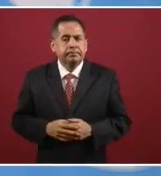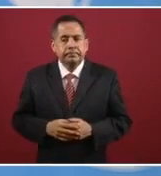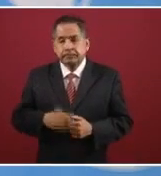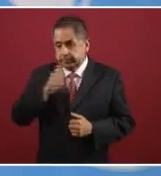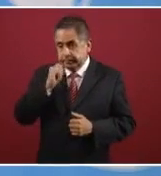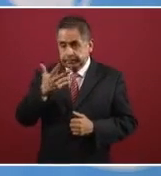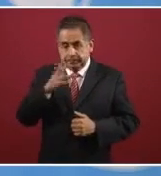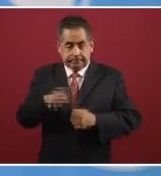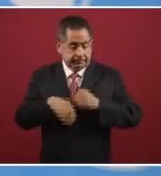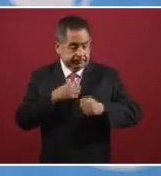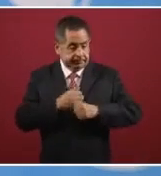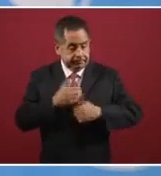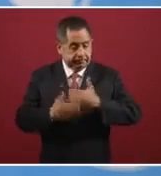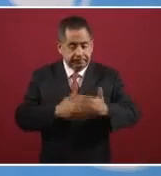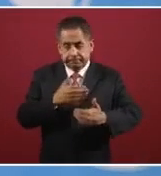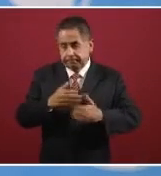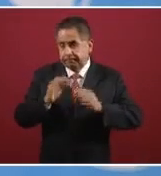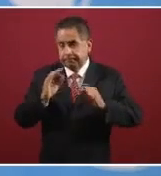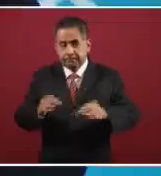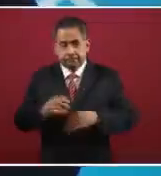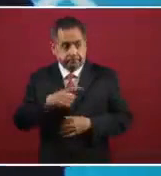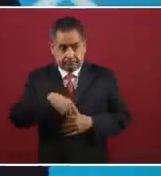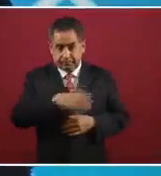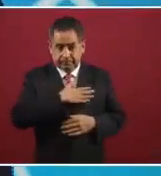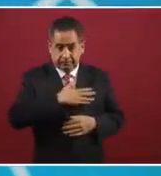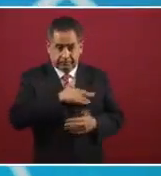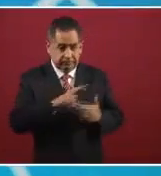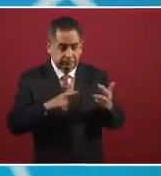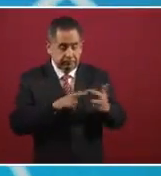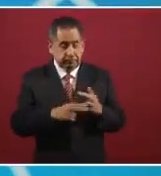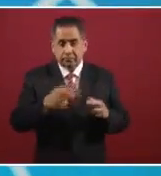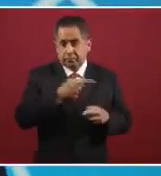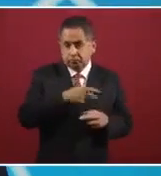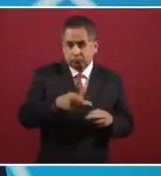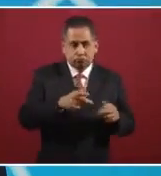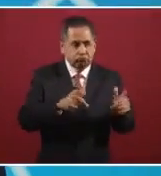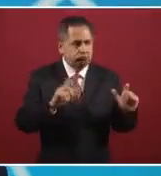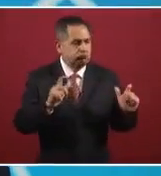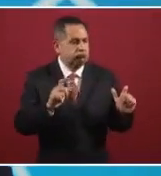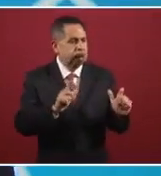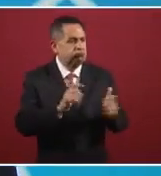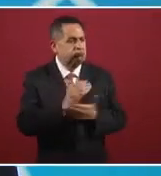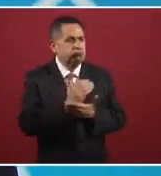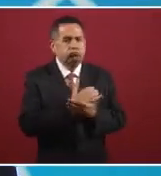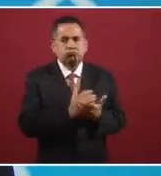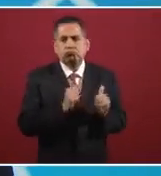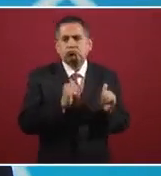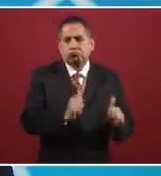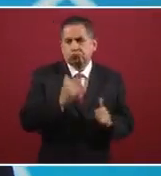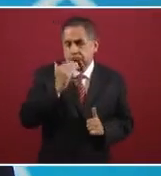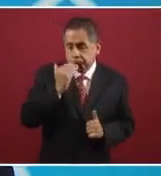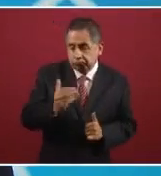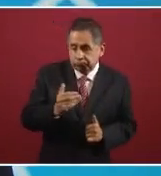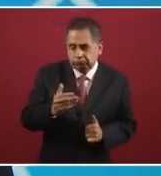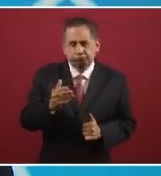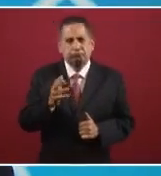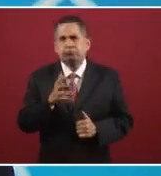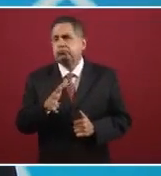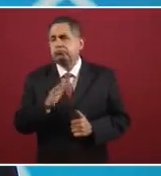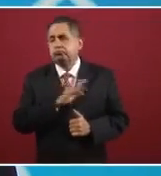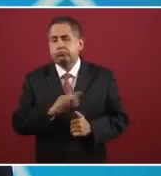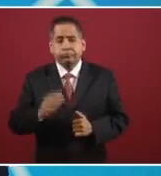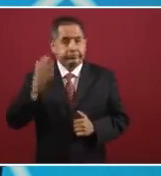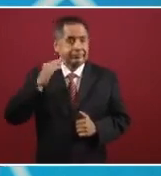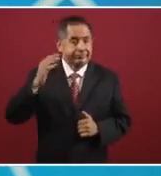Hemos reducido la pobreza en la región, alrededor de 30 millones de personas salieron